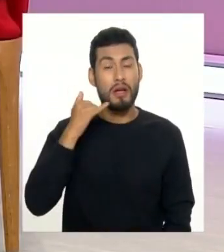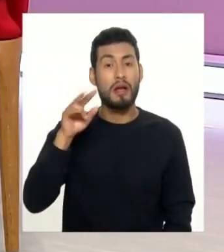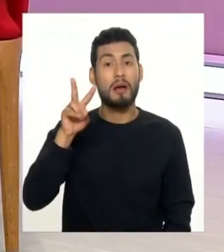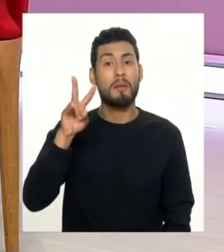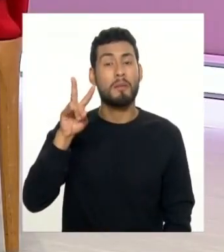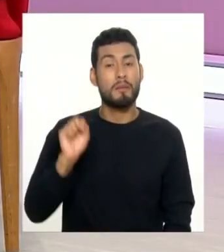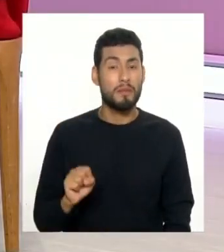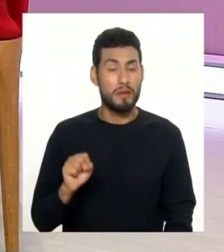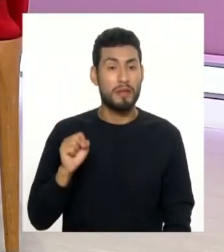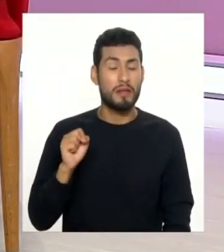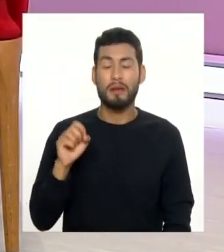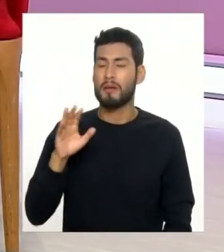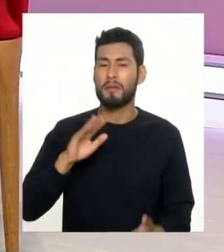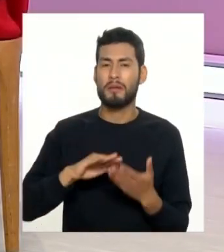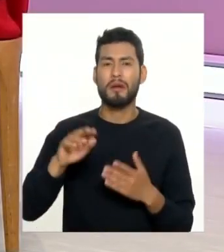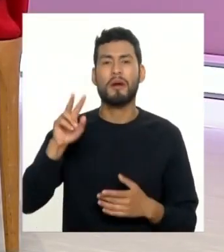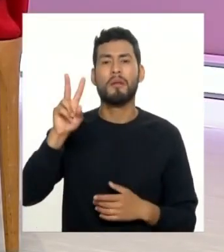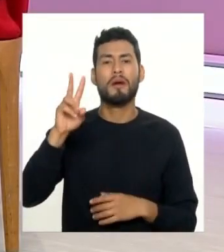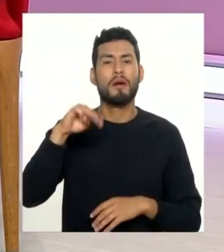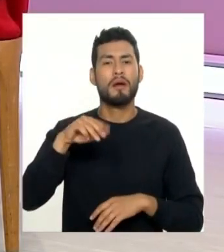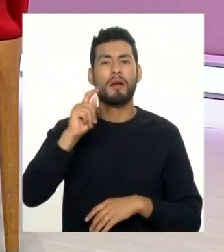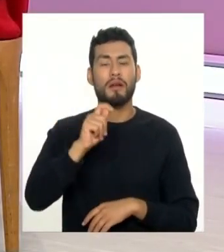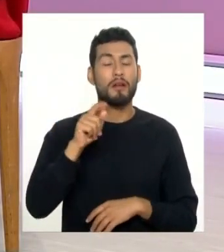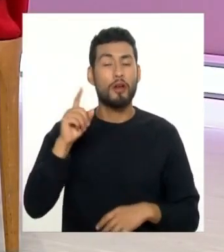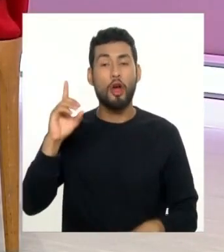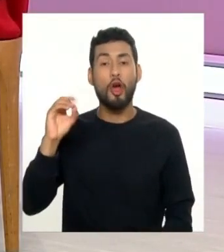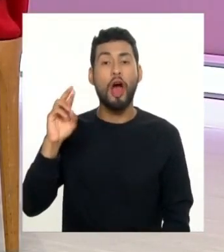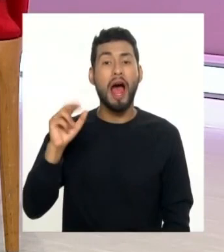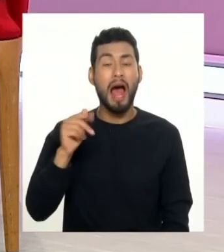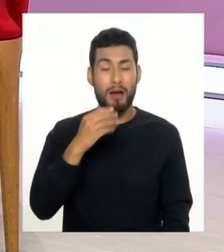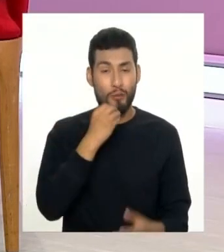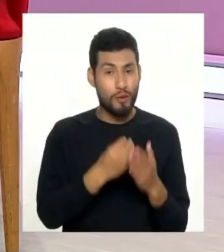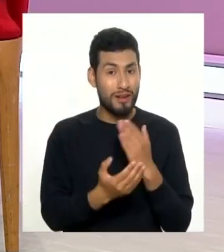El Salvador. Villa María del Triunfo, perdón. Dora, buenos días.